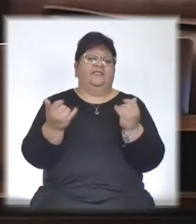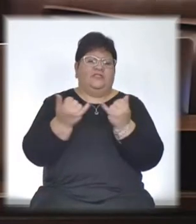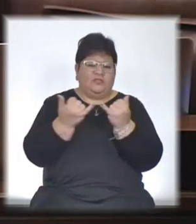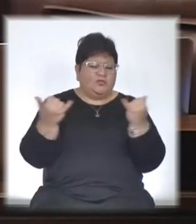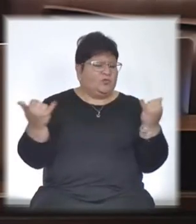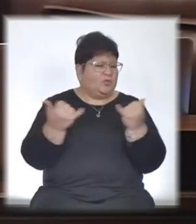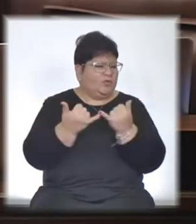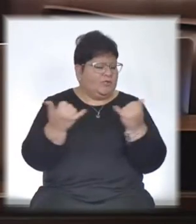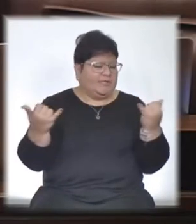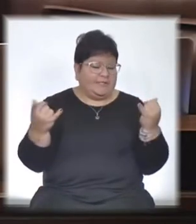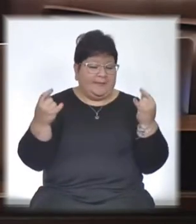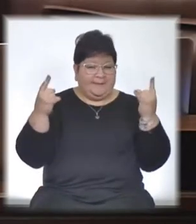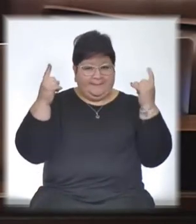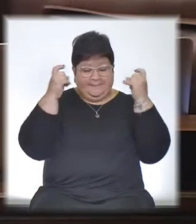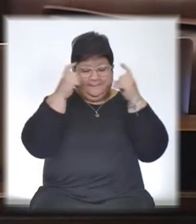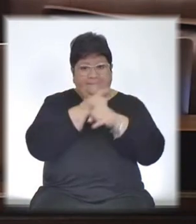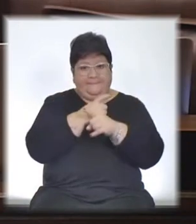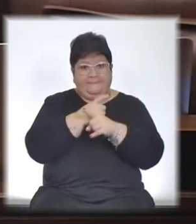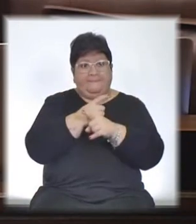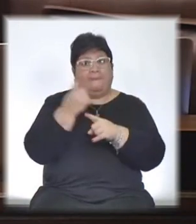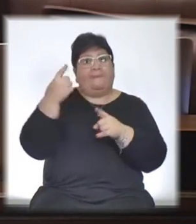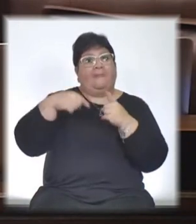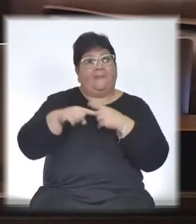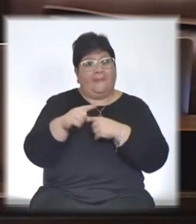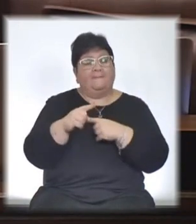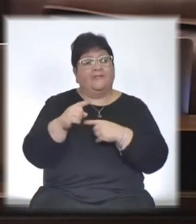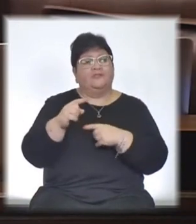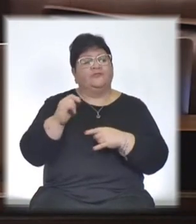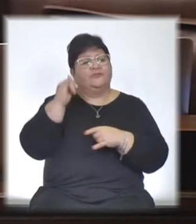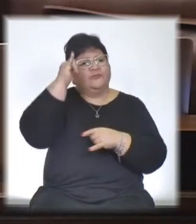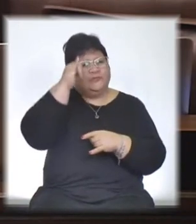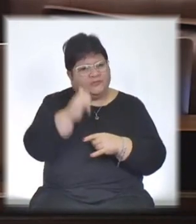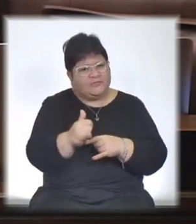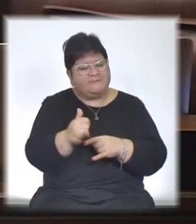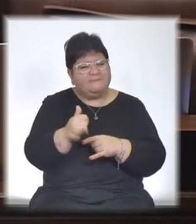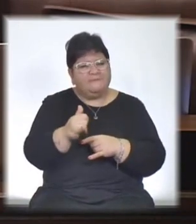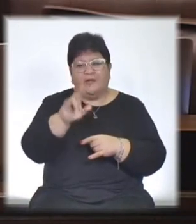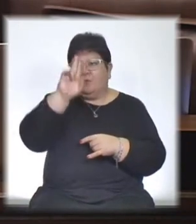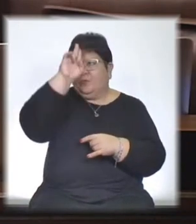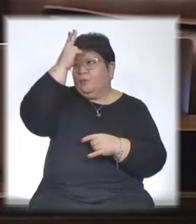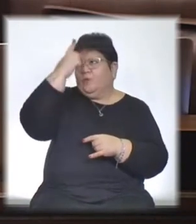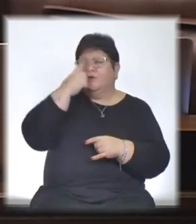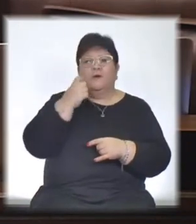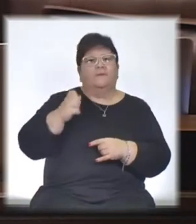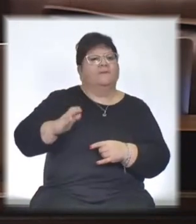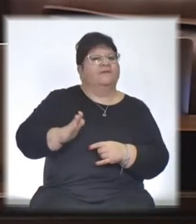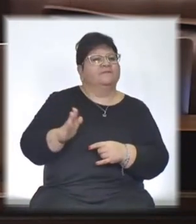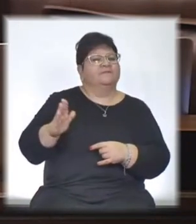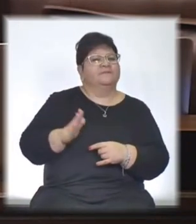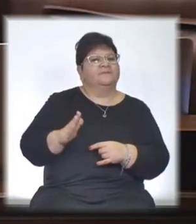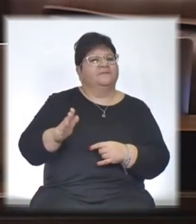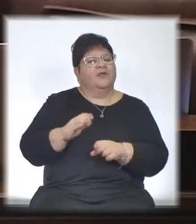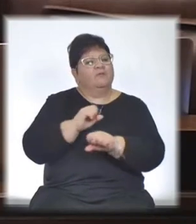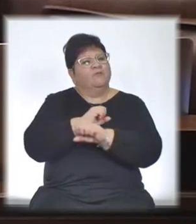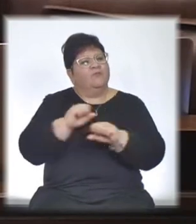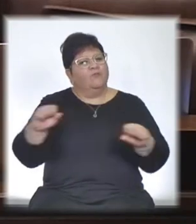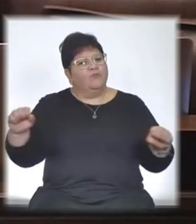recordamos, en el abrazo de los uruguayos, de las uruguayas, con las presas y los presos